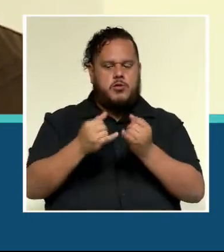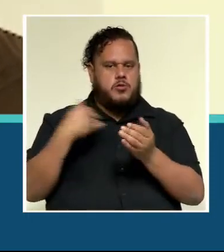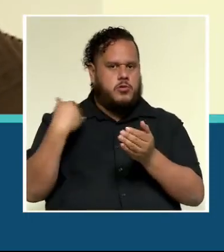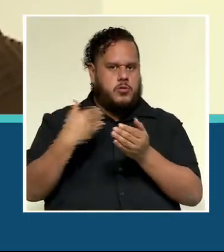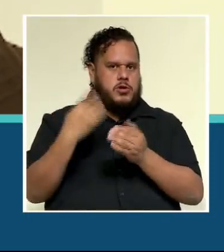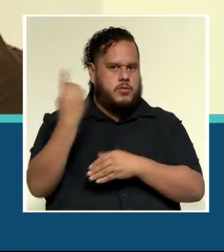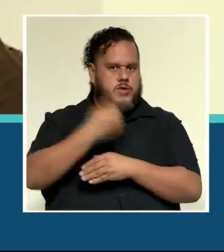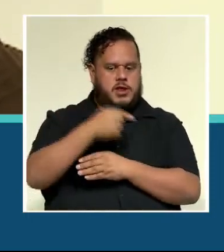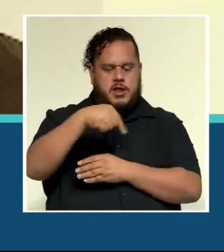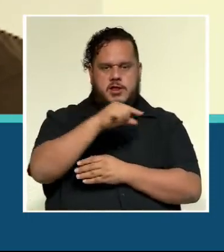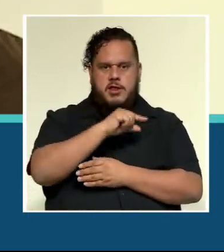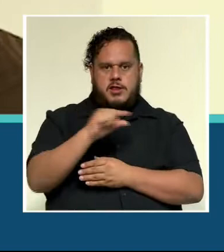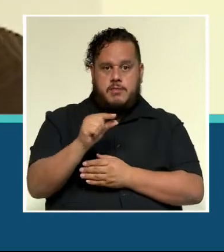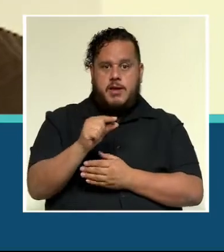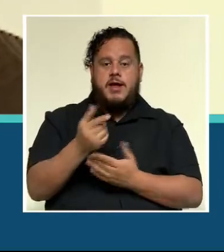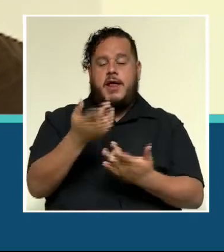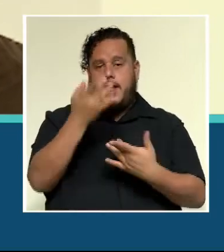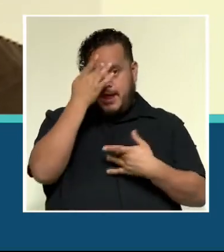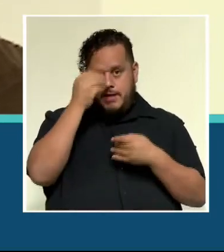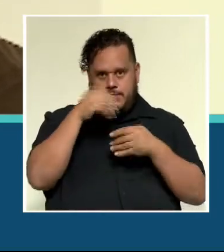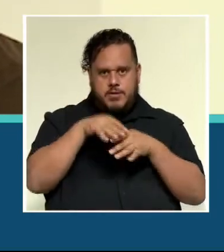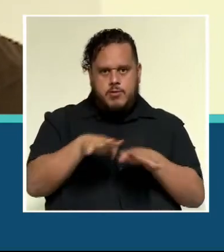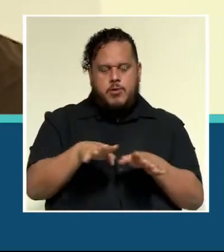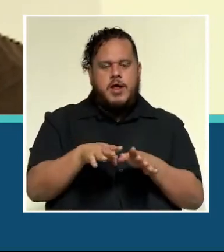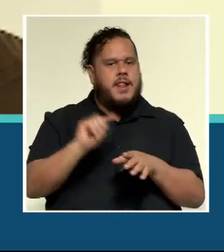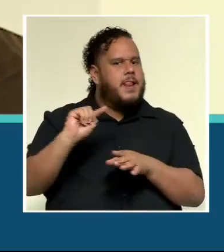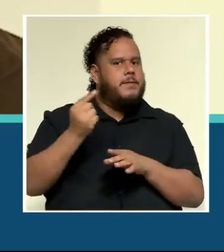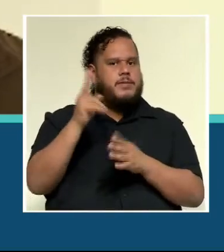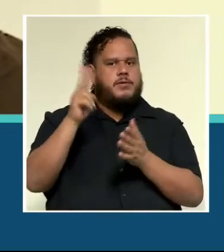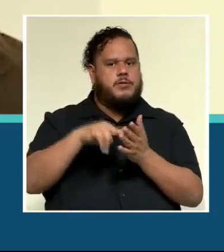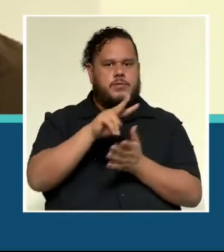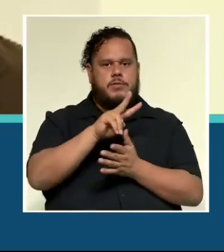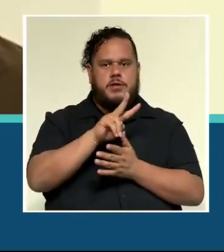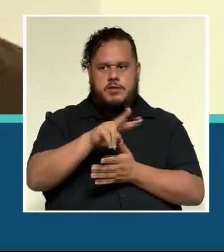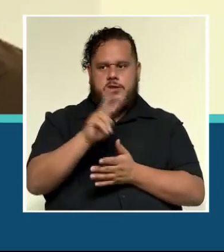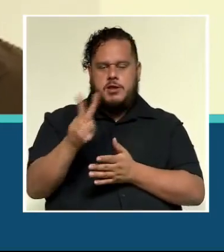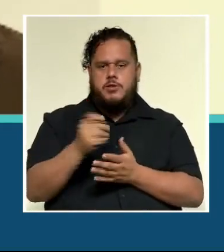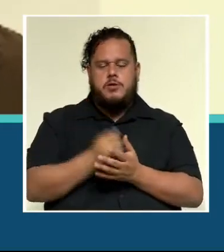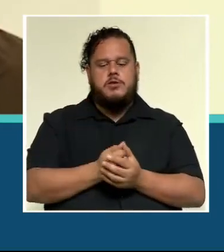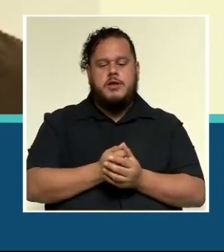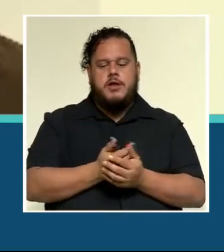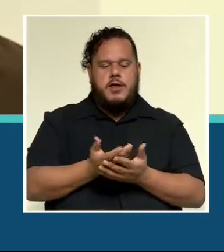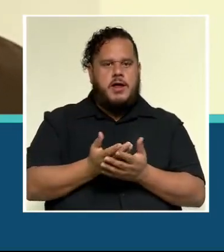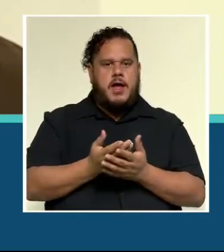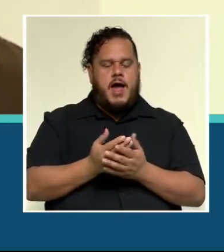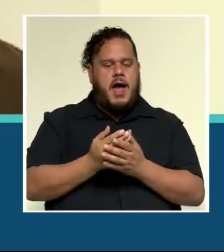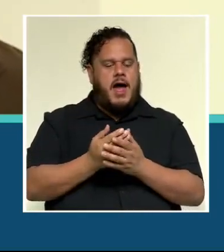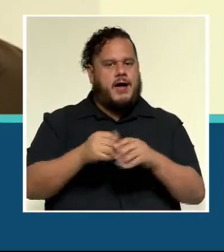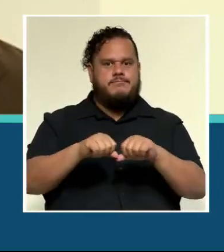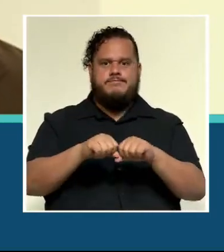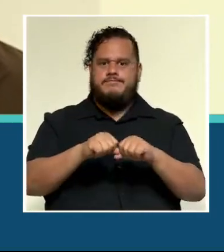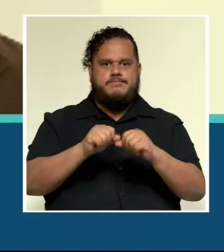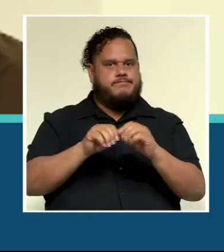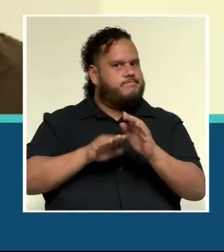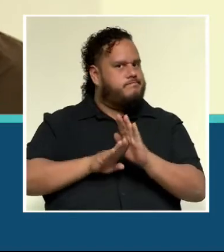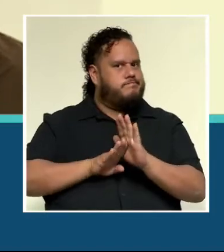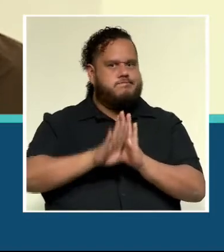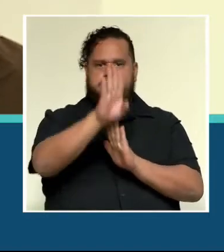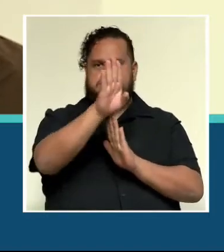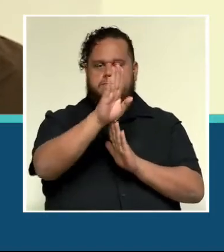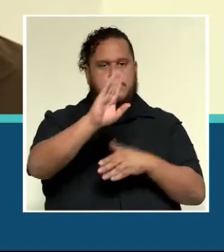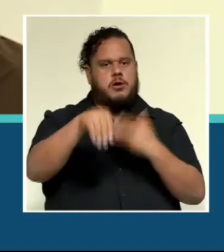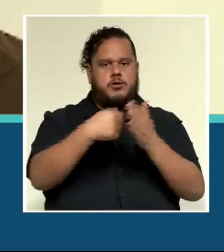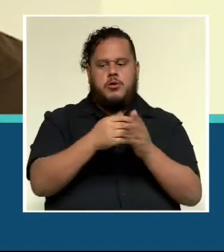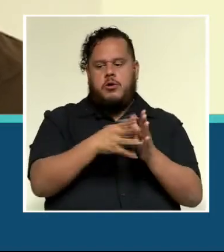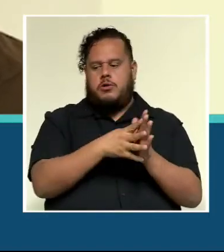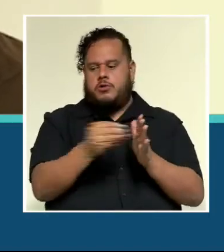semana epidemiológica, esta primera del 2022, pues ha roto los récords de casos positivos de COVID.